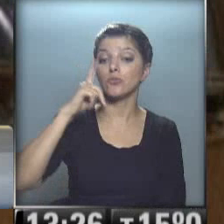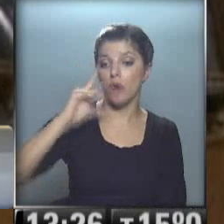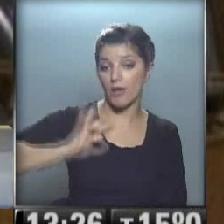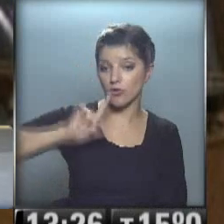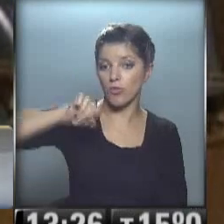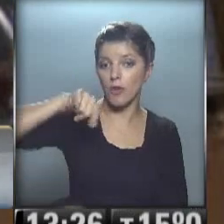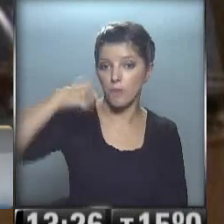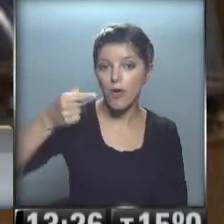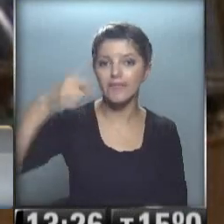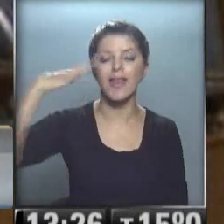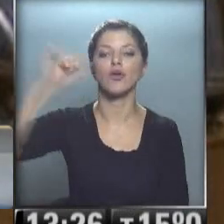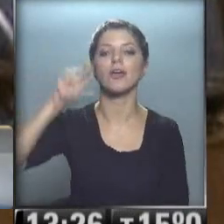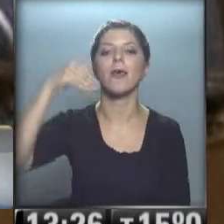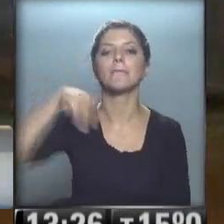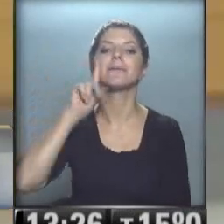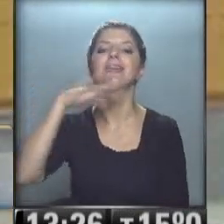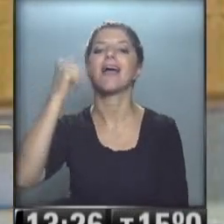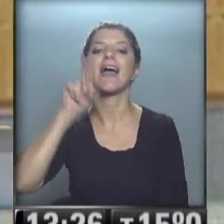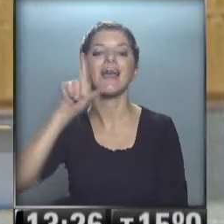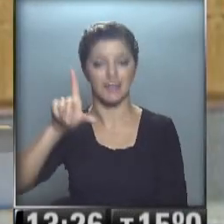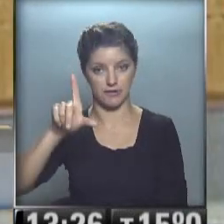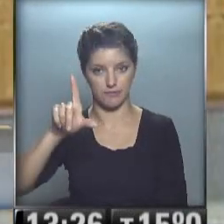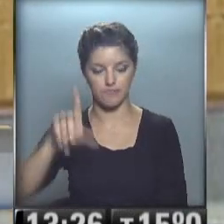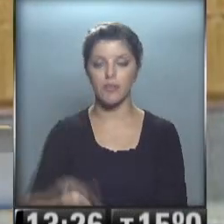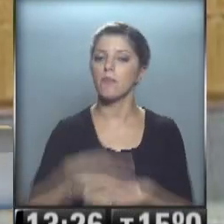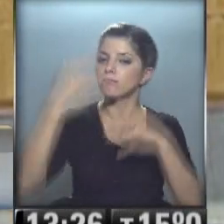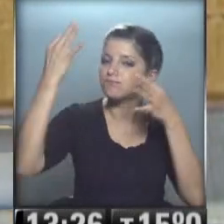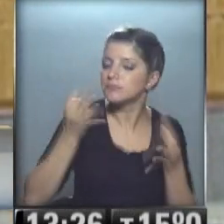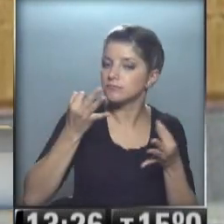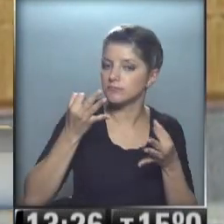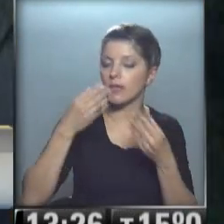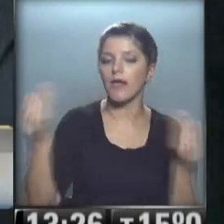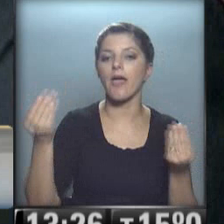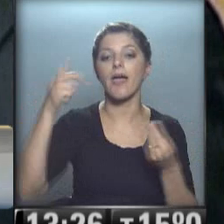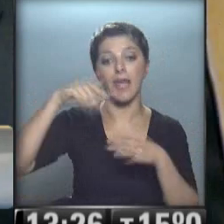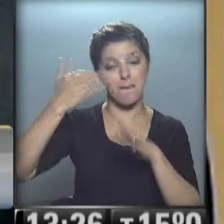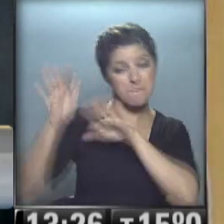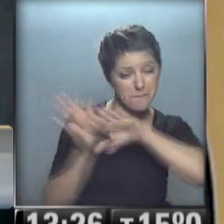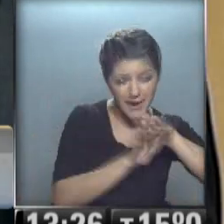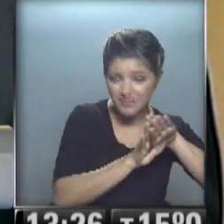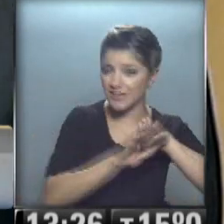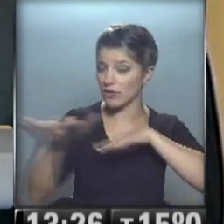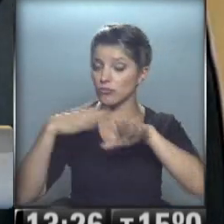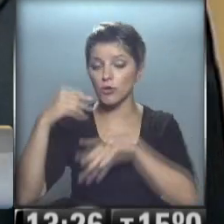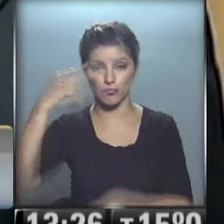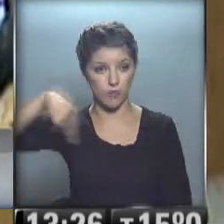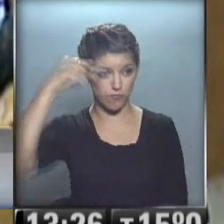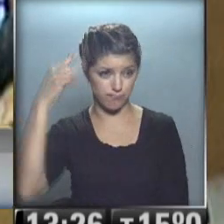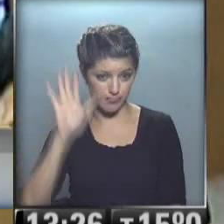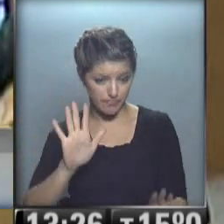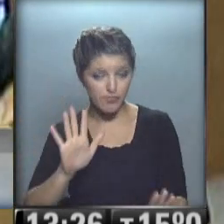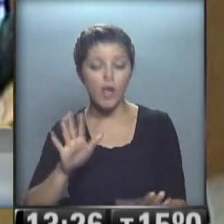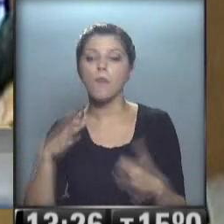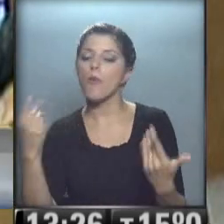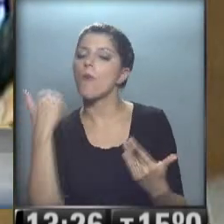perestroica de Mel gorbachov lo cierto Es que más allá de las razones que se puedan esmir